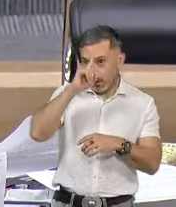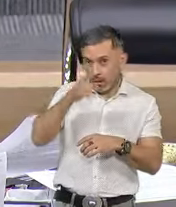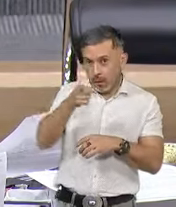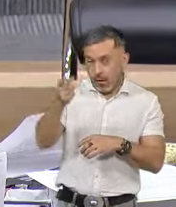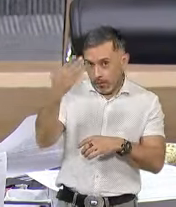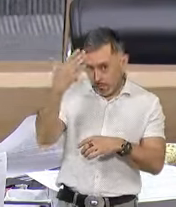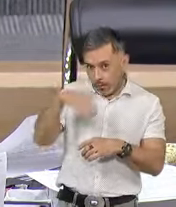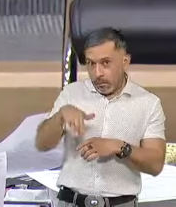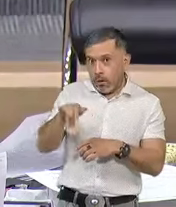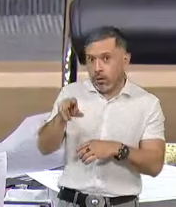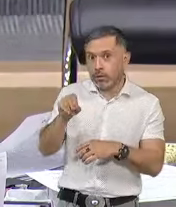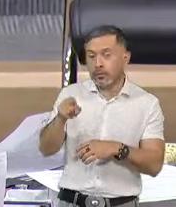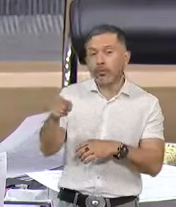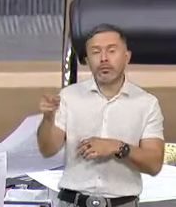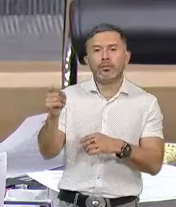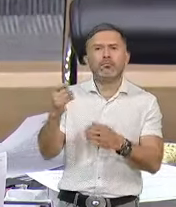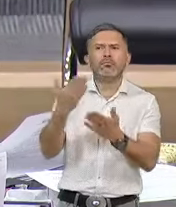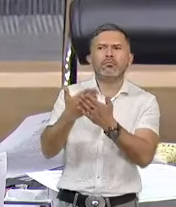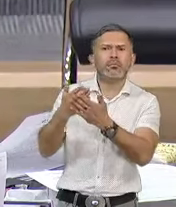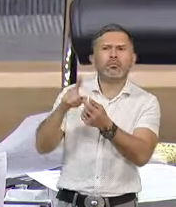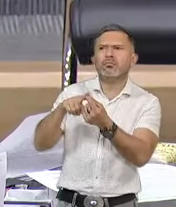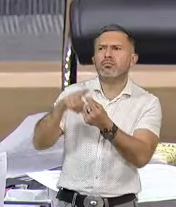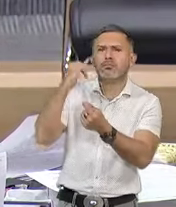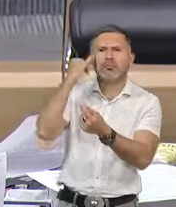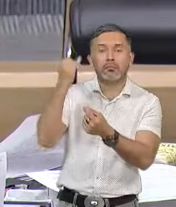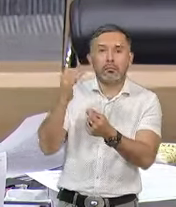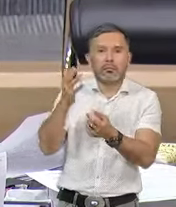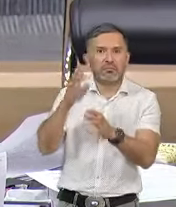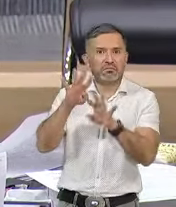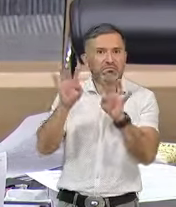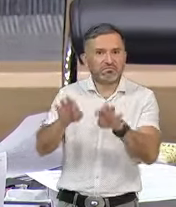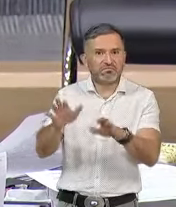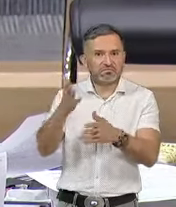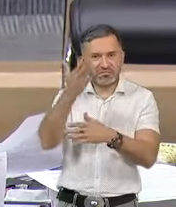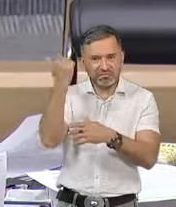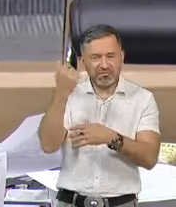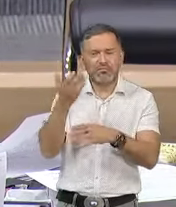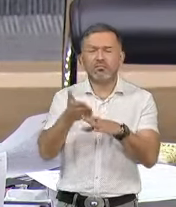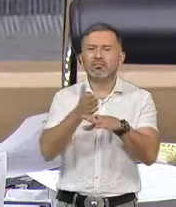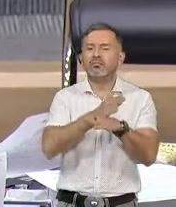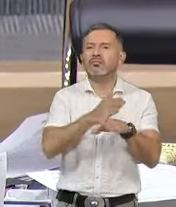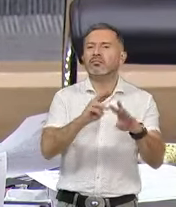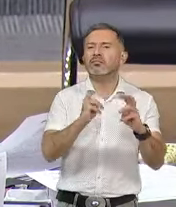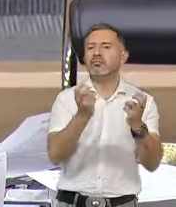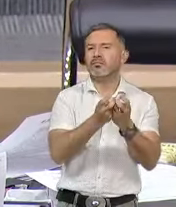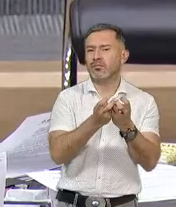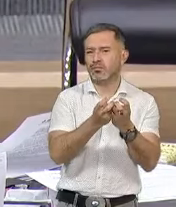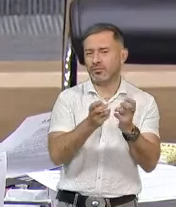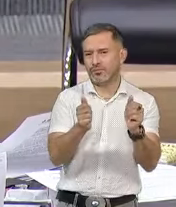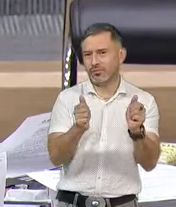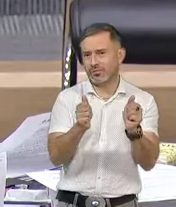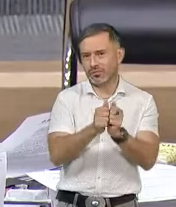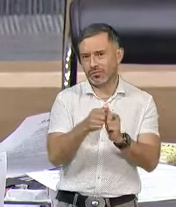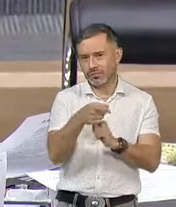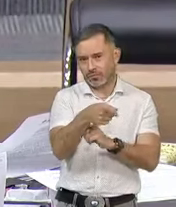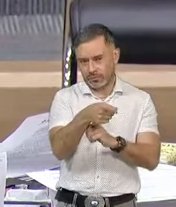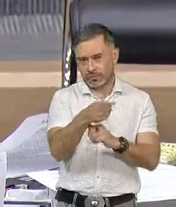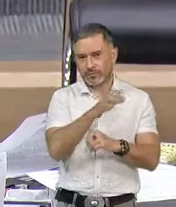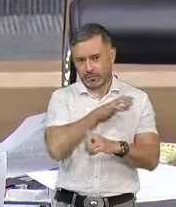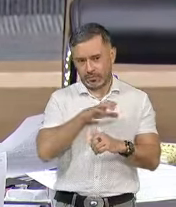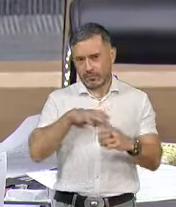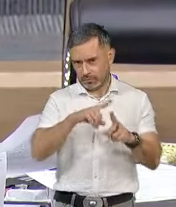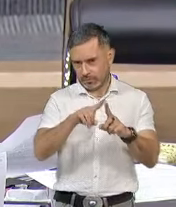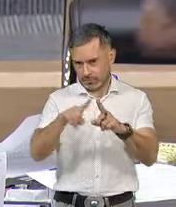otras consejerías Quiénes habían hecho esas propuestas y yo lo dije en una reunión que tuvimos de con las representaciones de las candidaturas